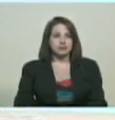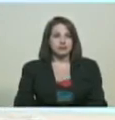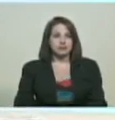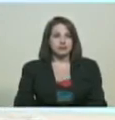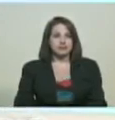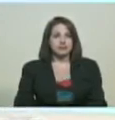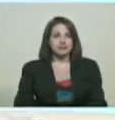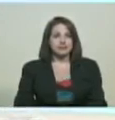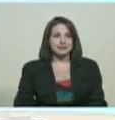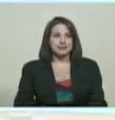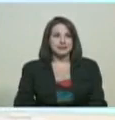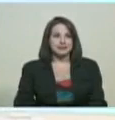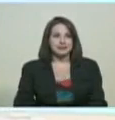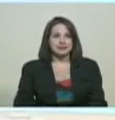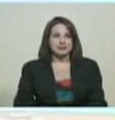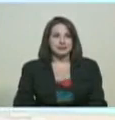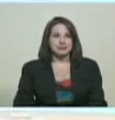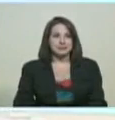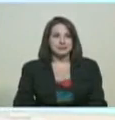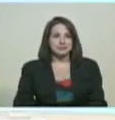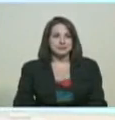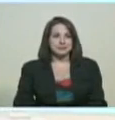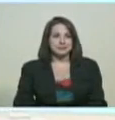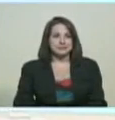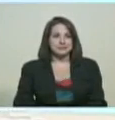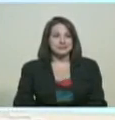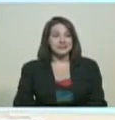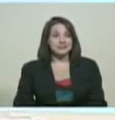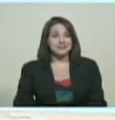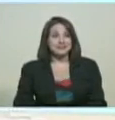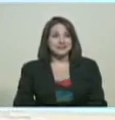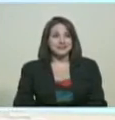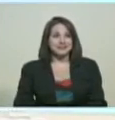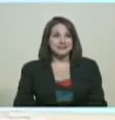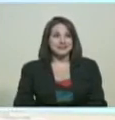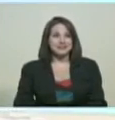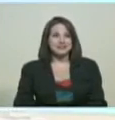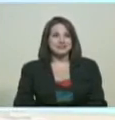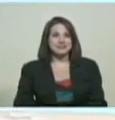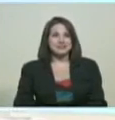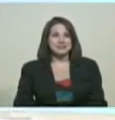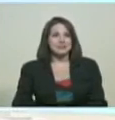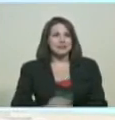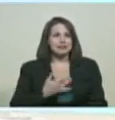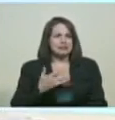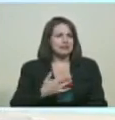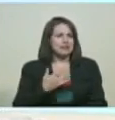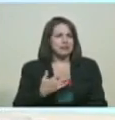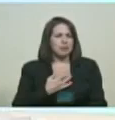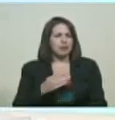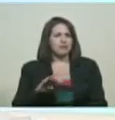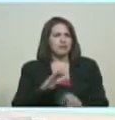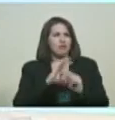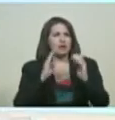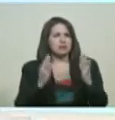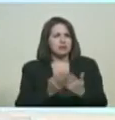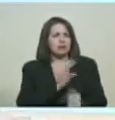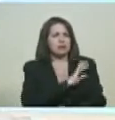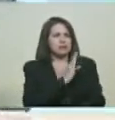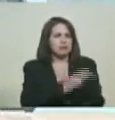nosotros tenemos que ir fortaleciendo el sistema de fuerzas de la revolución bolivariana